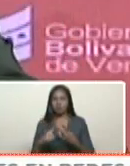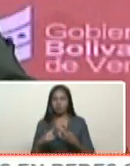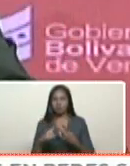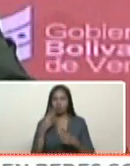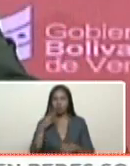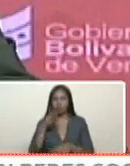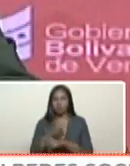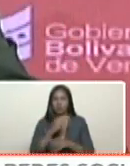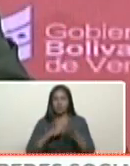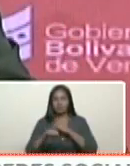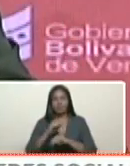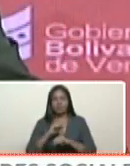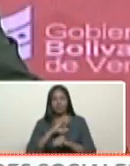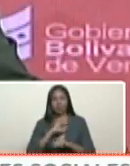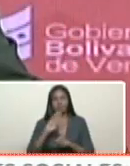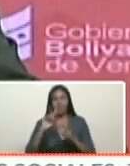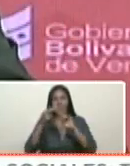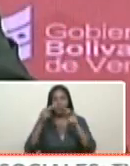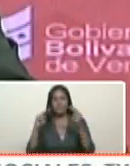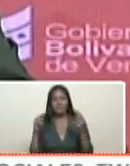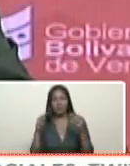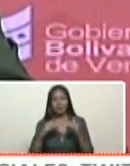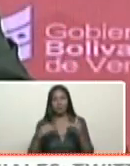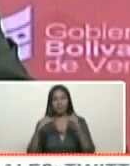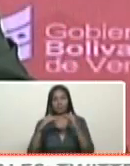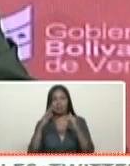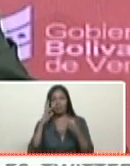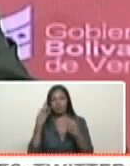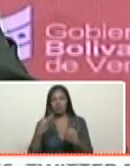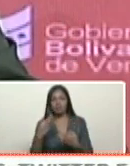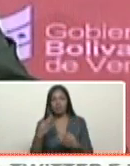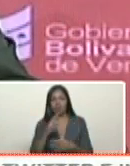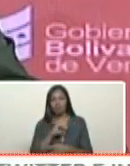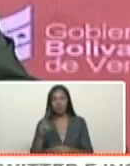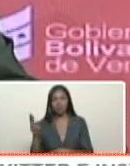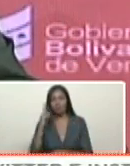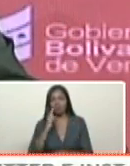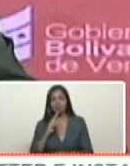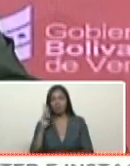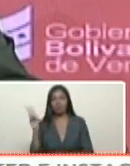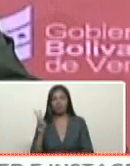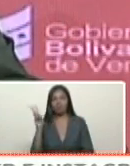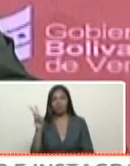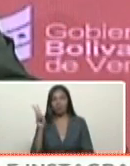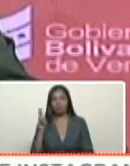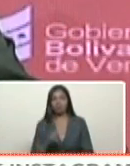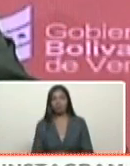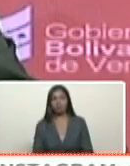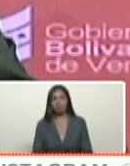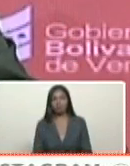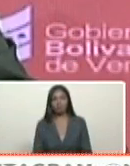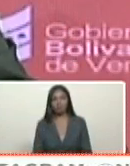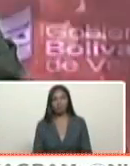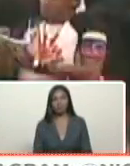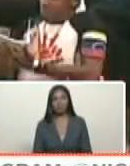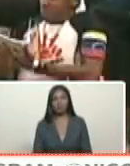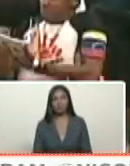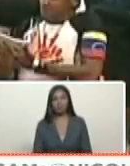salir a defender la paz, la estabilidad y la verdad de la República Bolivariana de Venezuela.